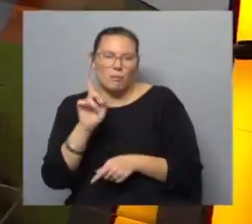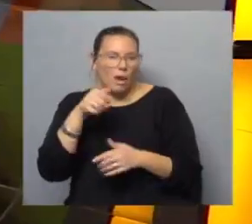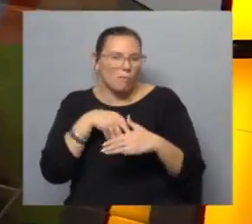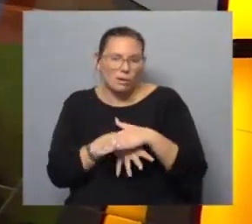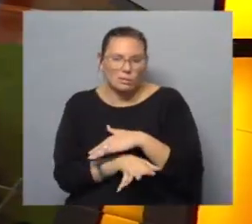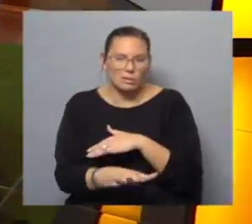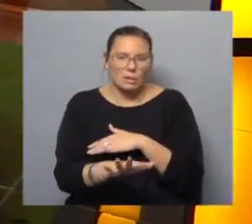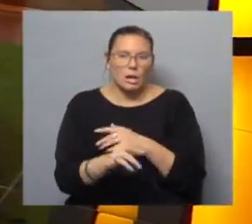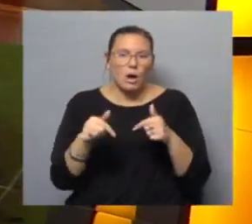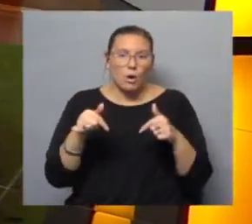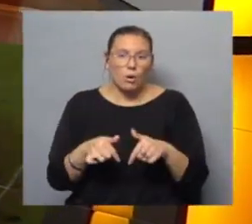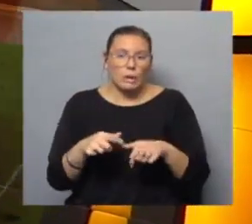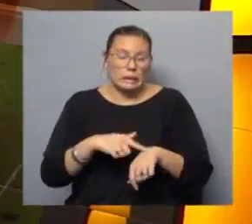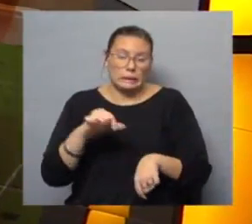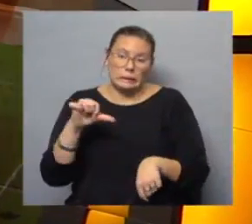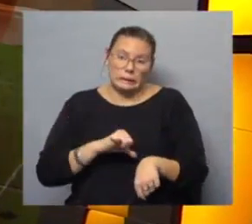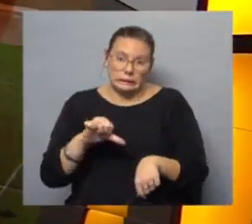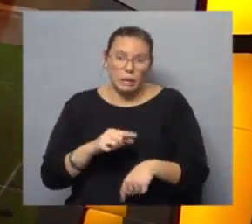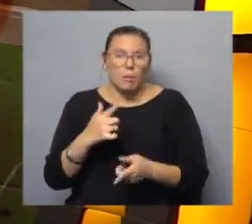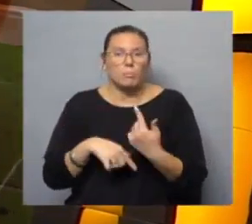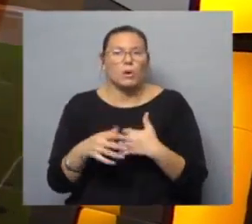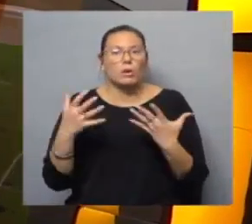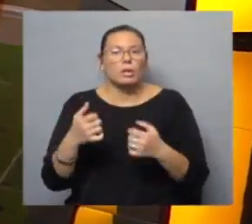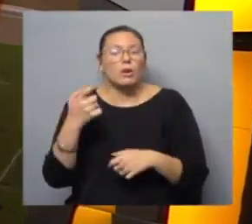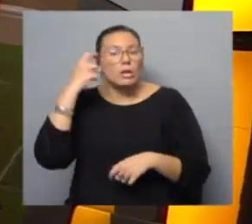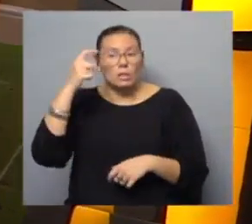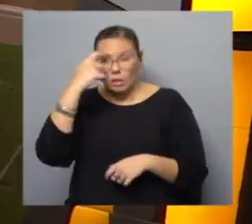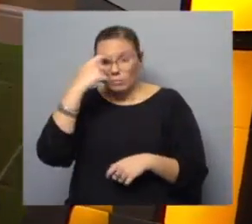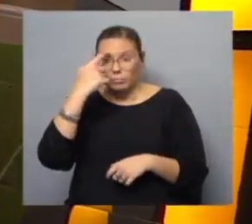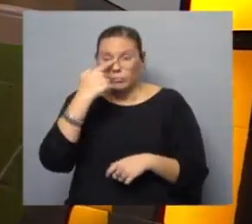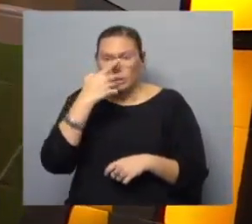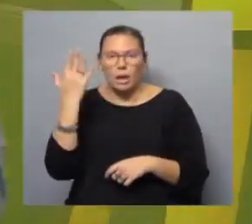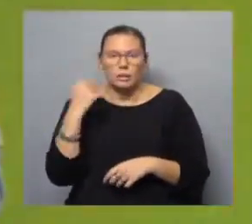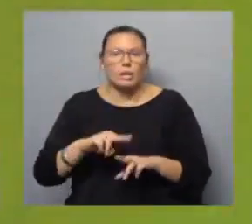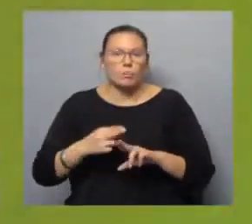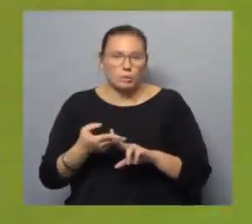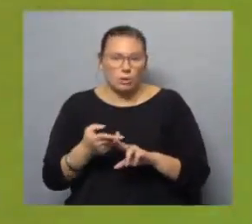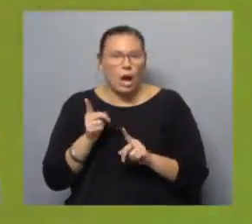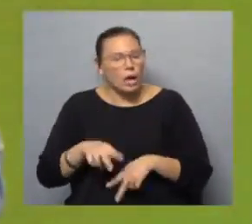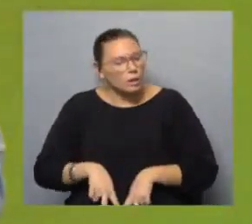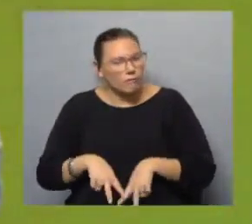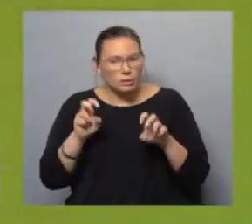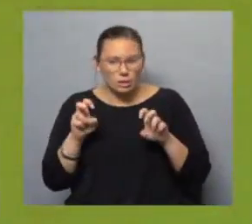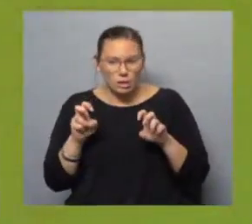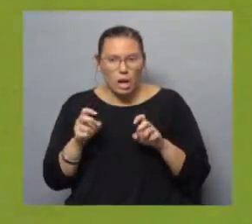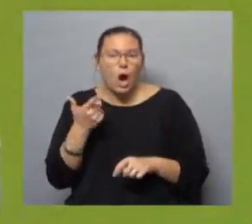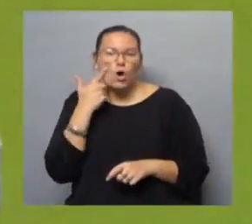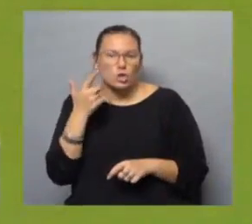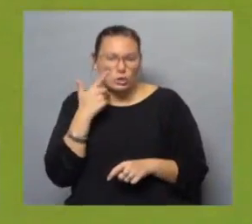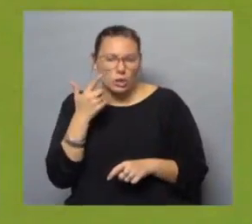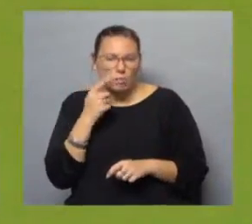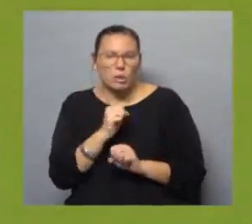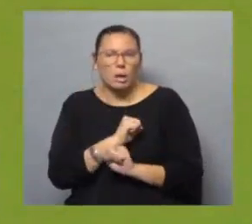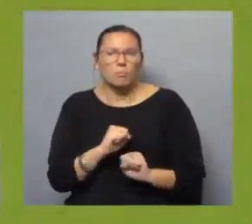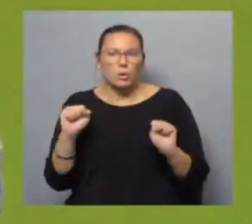Alberto, por hoy el tiempo se nos ha acabado, pero me quiero quedar con esta idea. Lo dijo varias veces en la nota. Hay que investigar, hay que conocer para